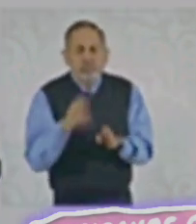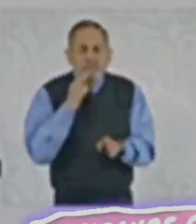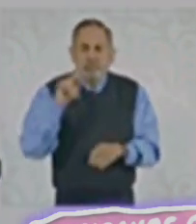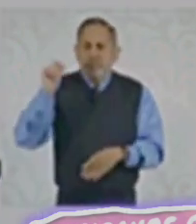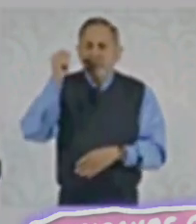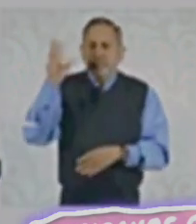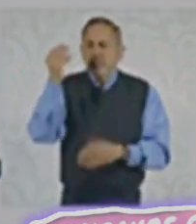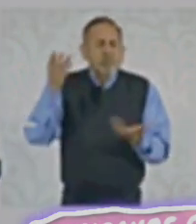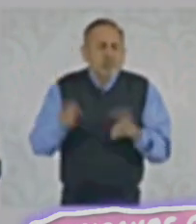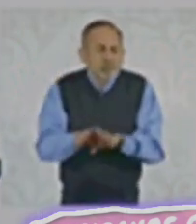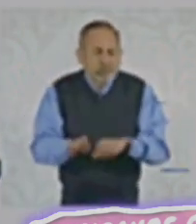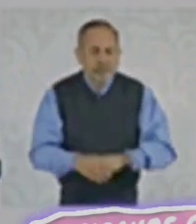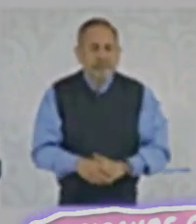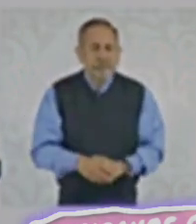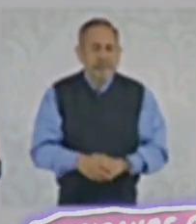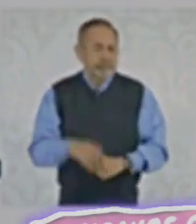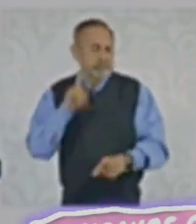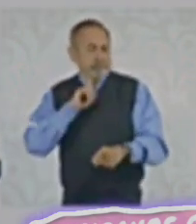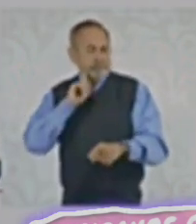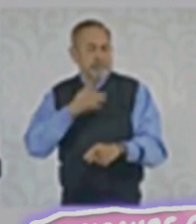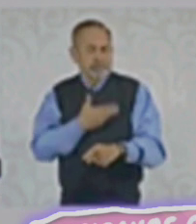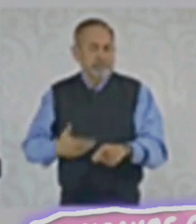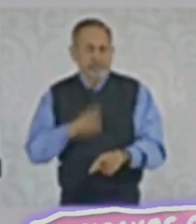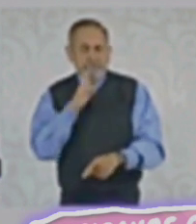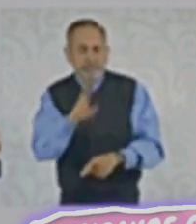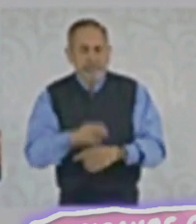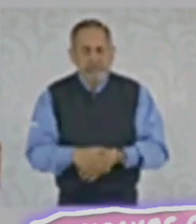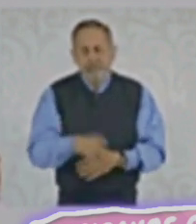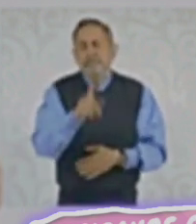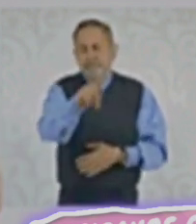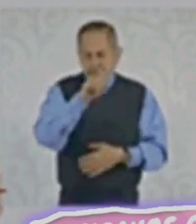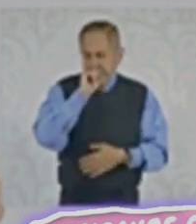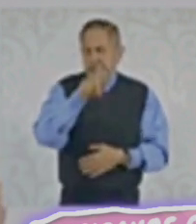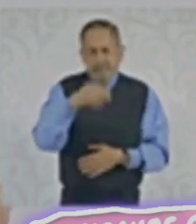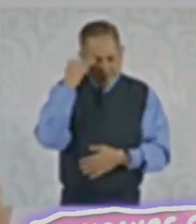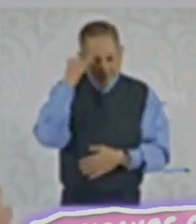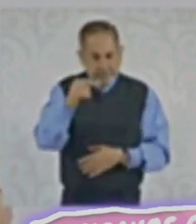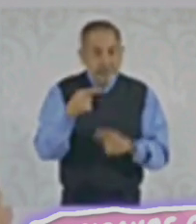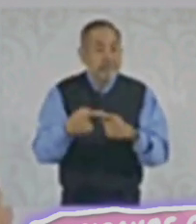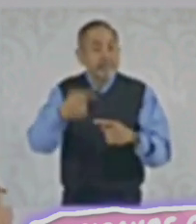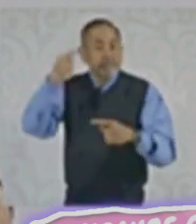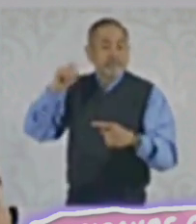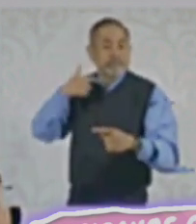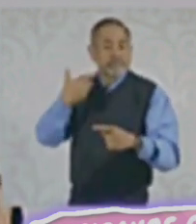Ahí disminuyó mucho el huachicol con el presidente